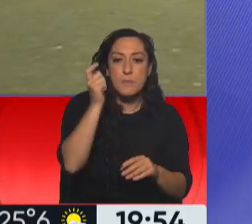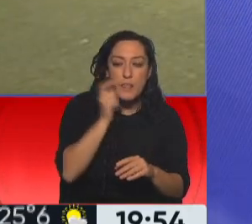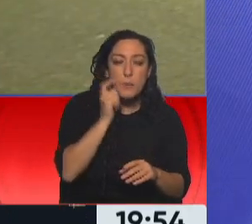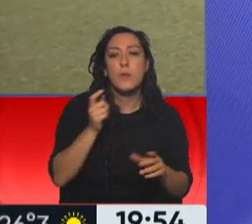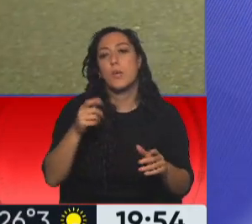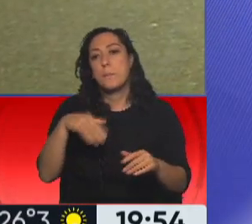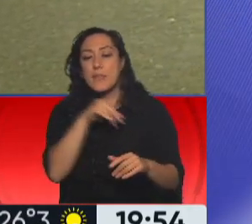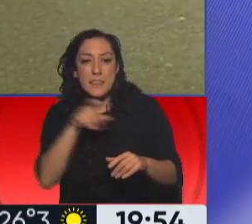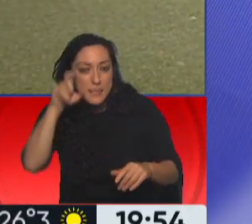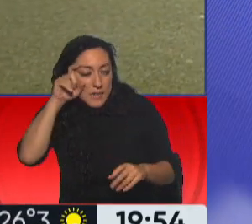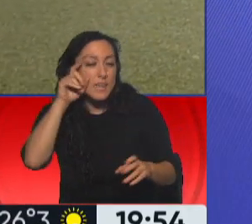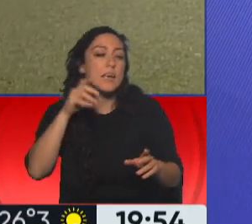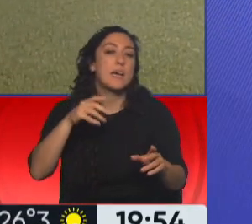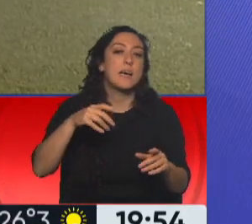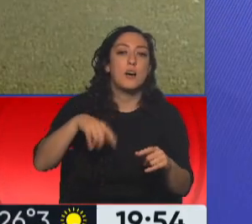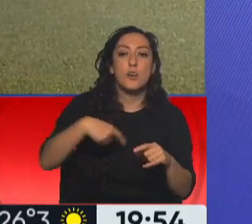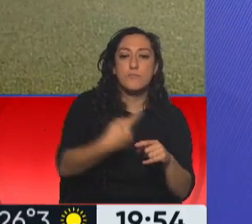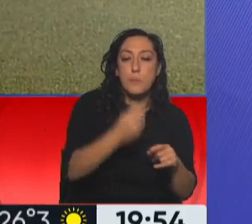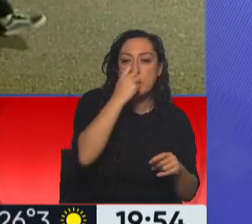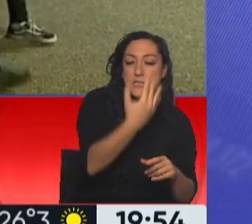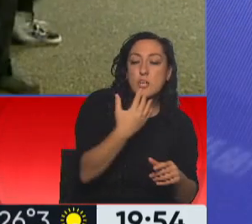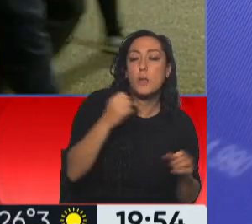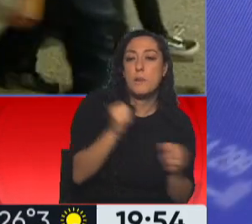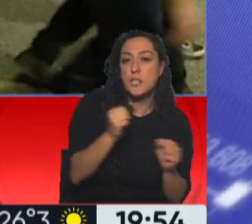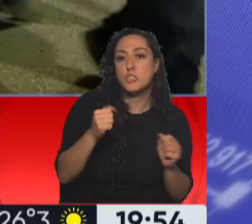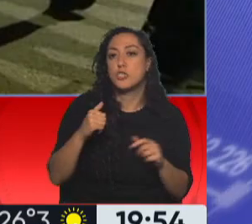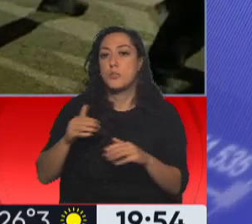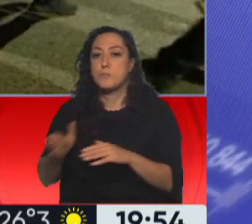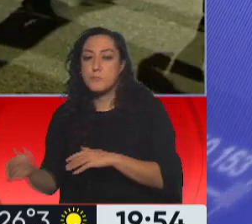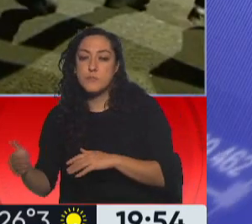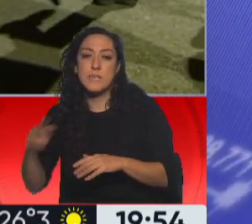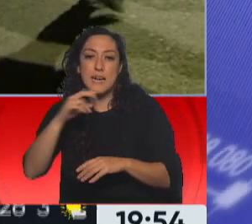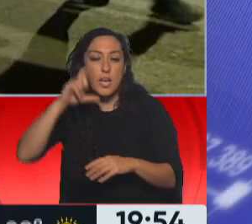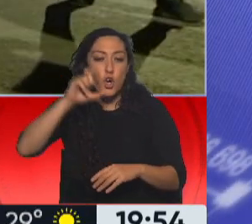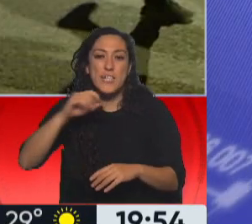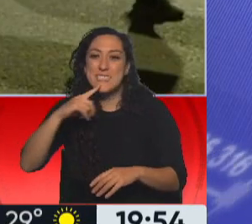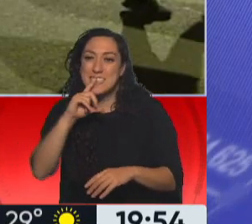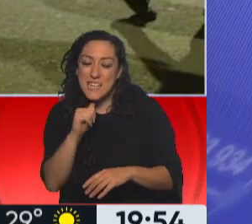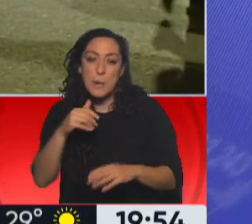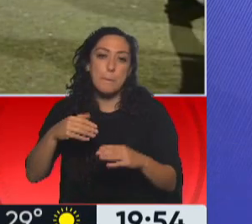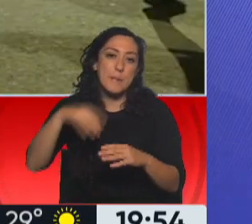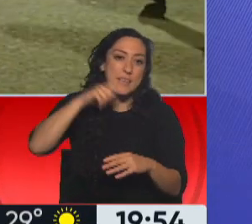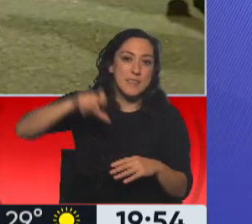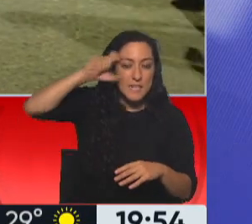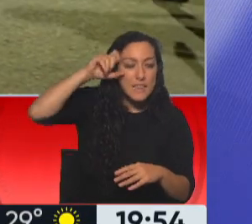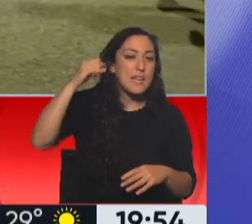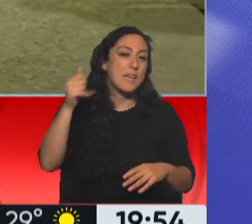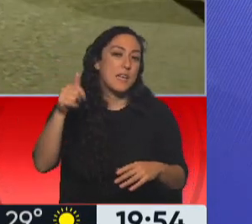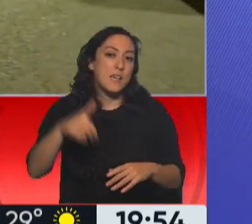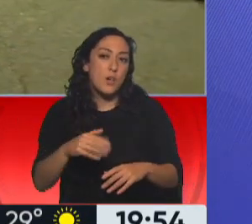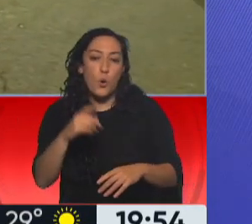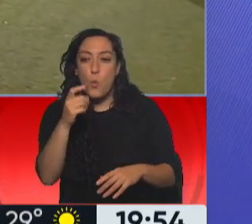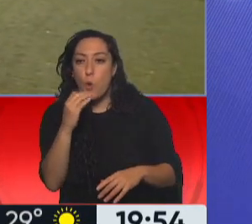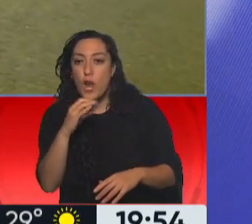Bartolomé Mitre, Rivadavia desde La Rábida, 25 de mayo y Bartolomé Mitre, Reconquista y Bartolomé Mitre, Diagonal Norte y Bartolomé Mitre,